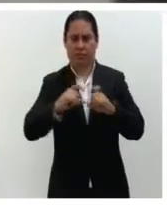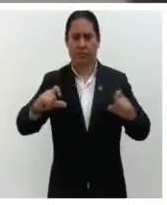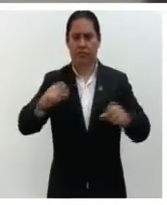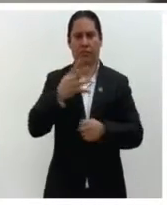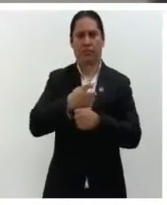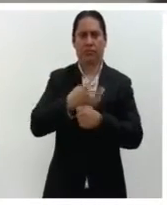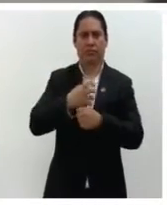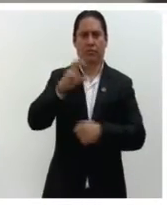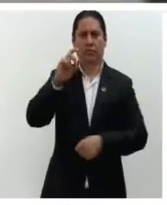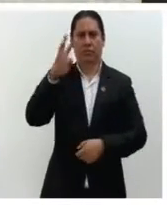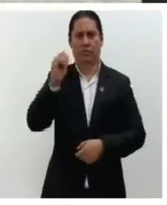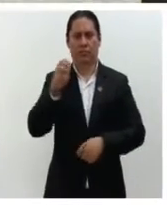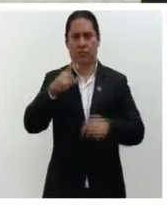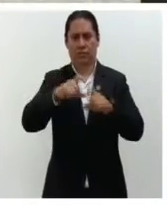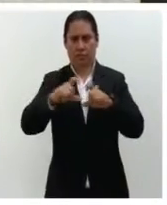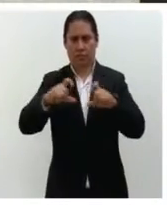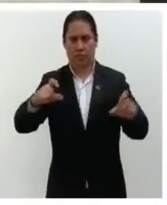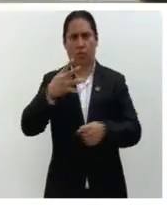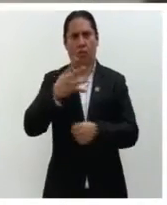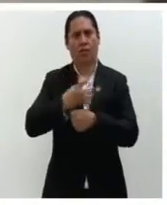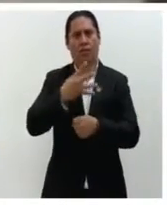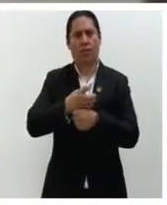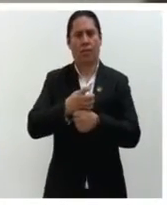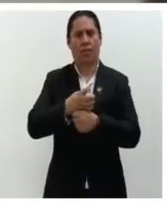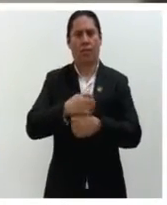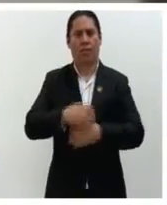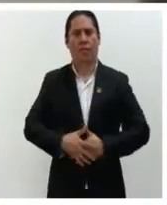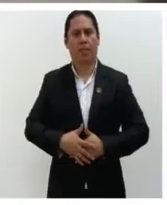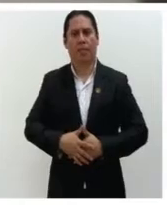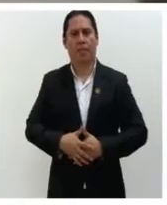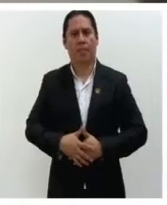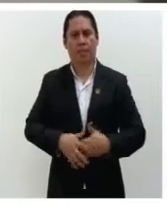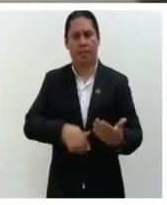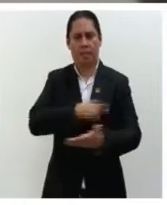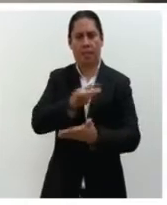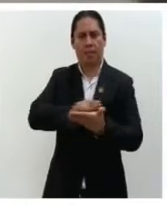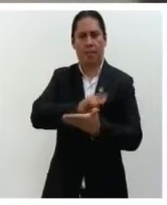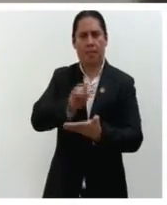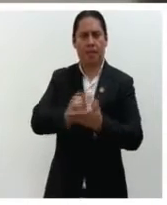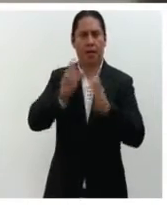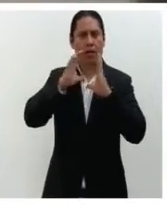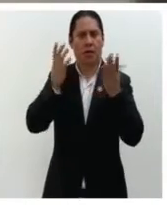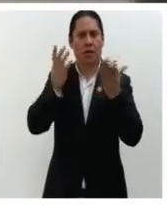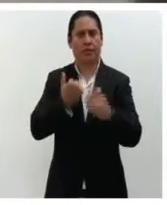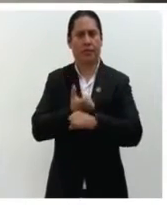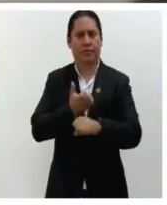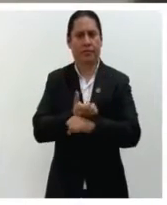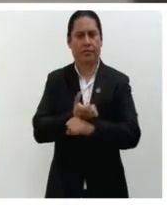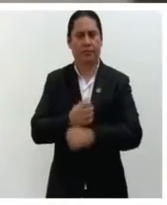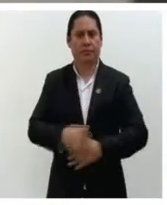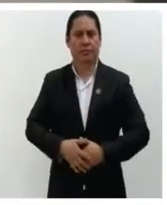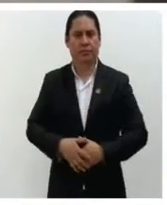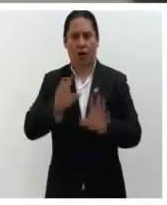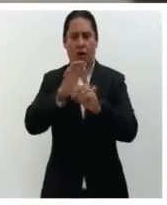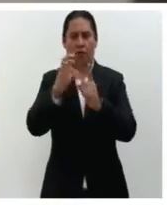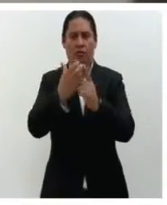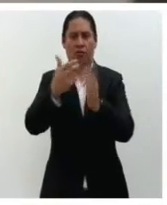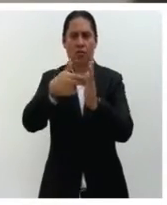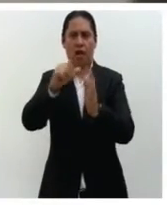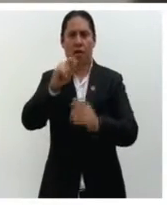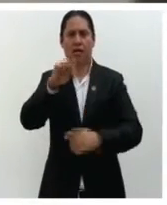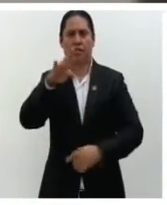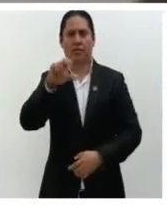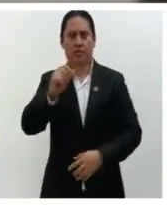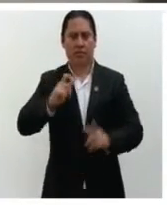fracción cuarta y 39, fracción cuarta, de la Ley Orgánica del Congreso del Estado, a la Comisión de Hacienda le